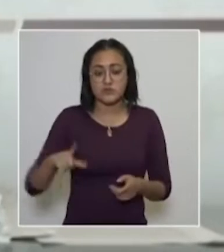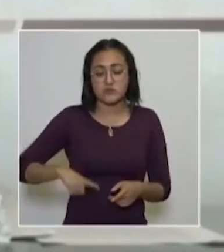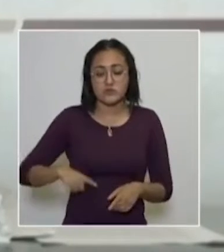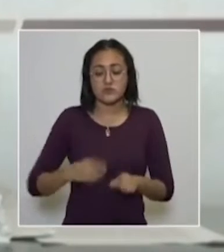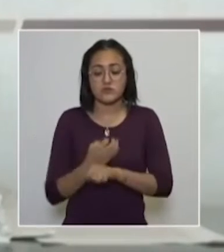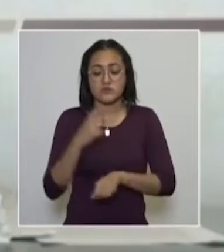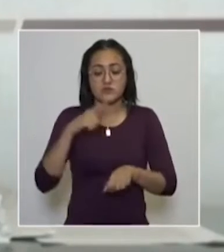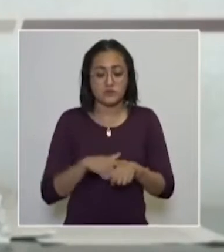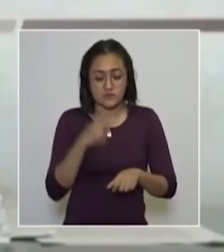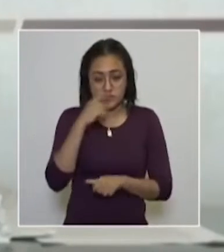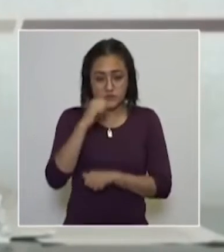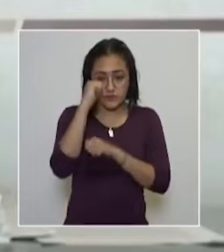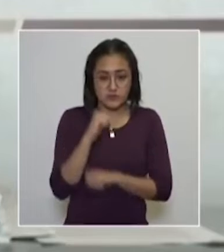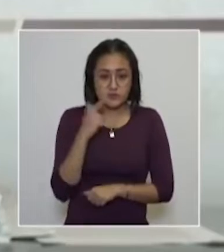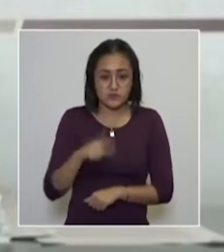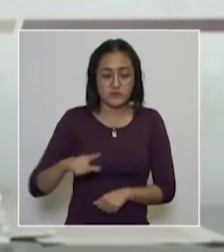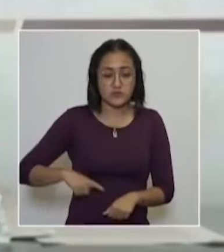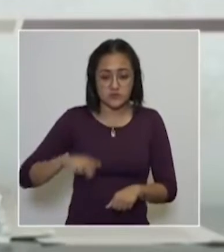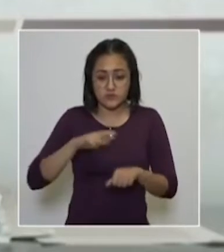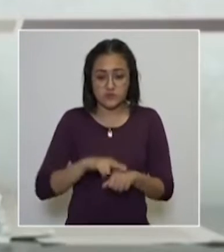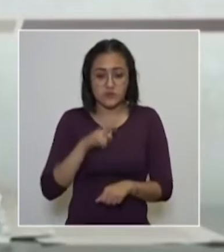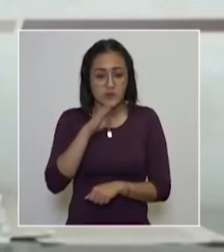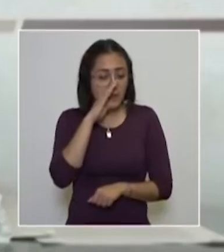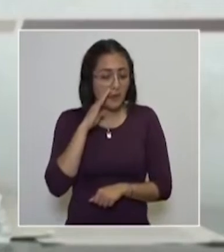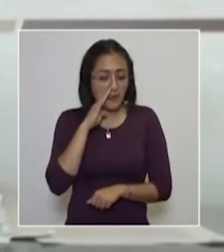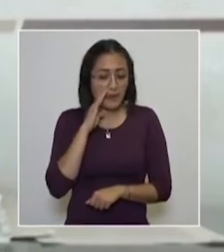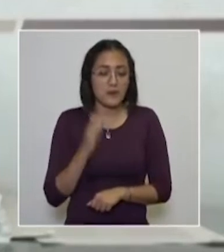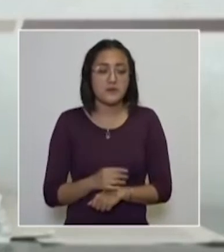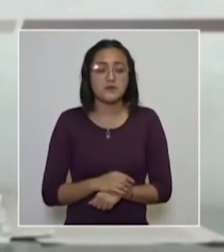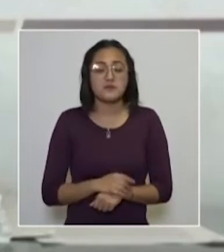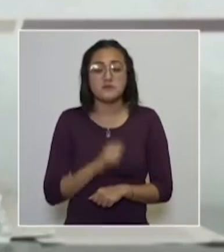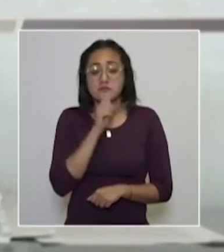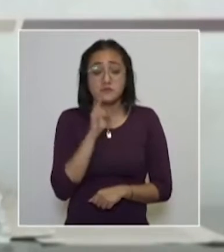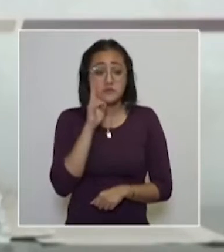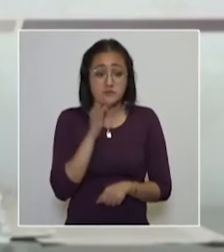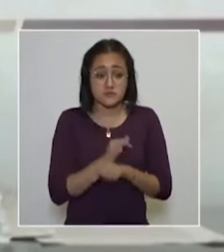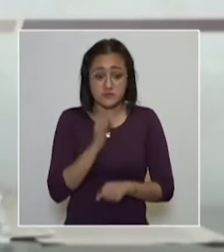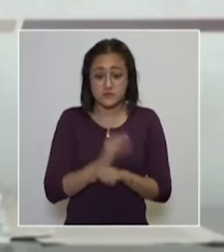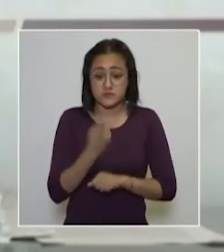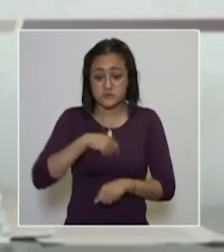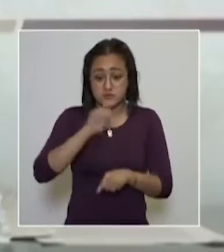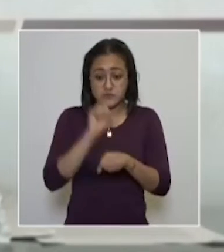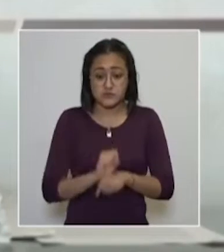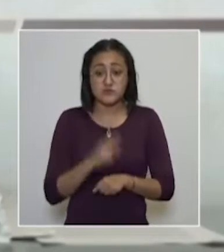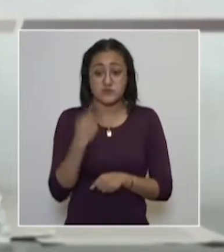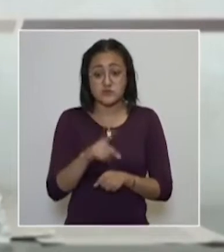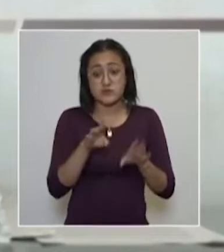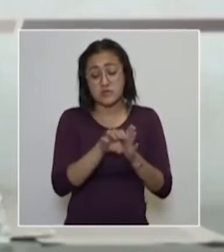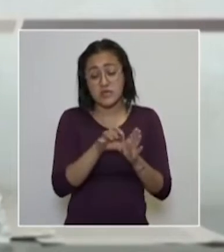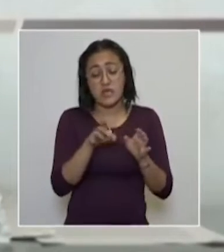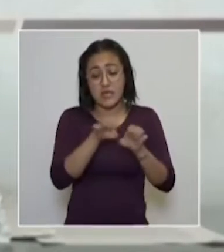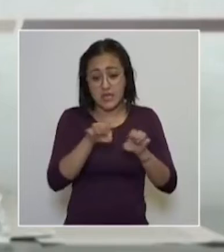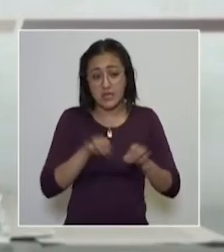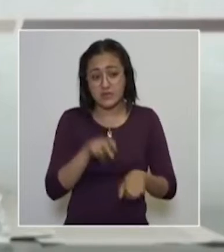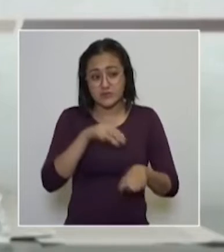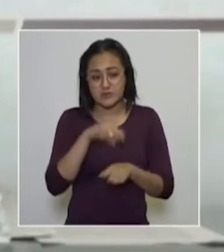del estado encabezado por el gobernador miguel barbosa vimos en esta semana como el equipo incansable del